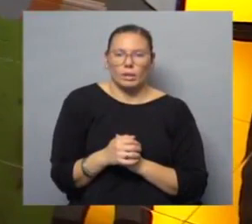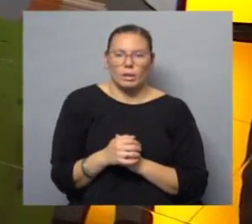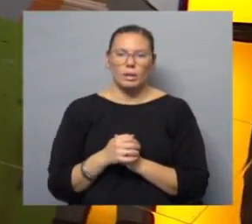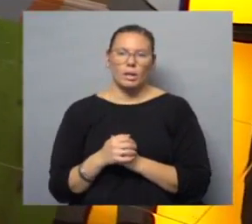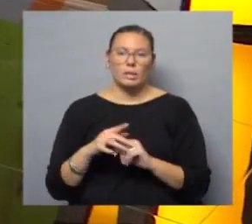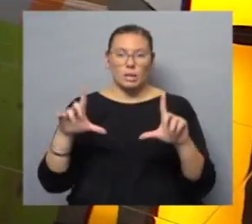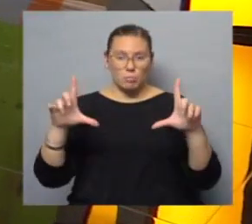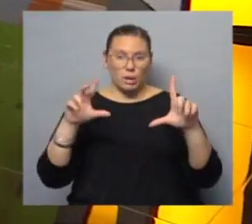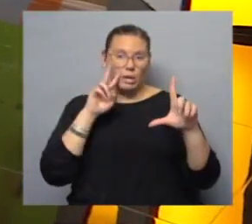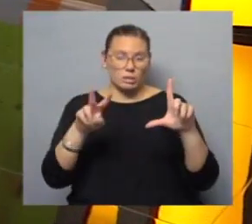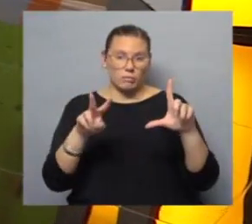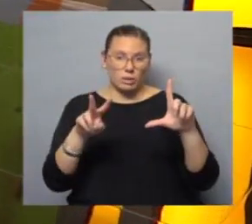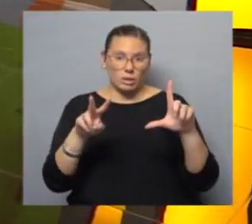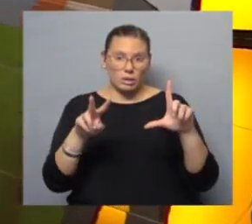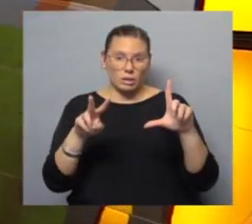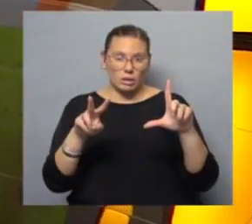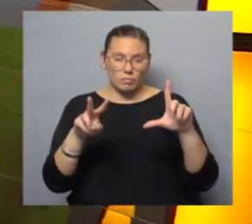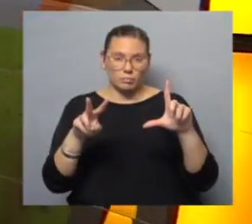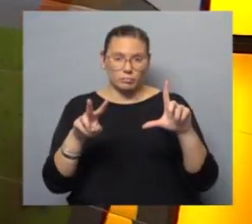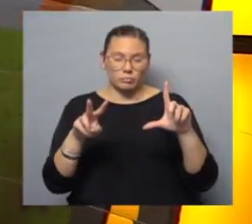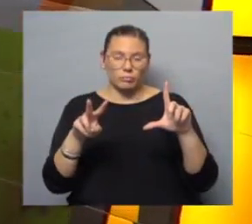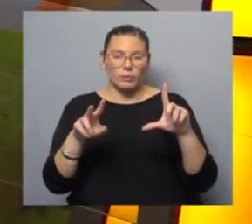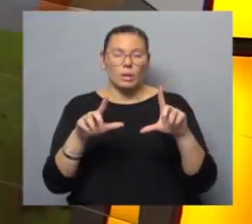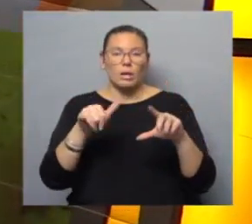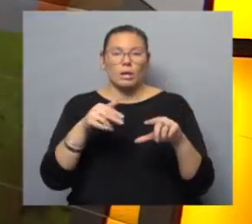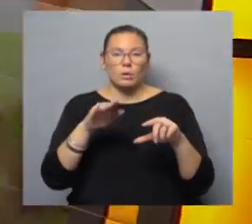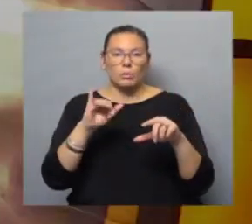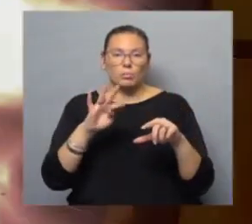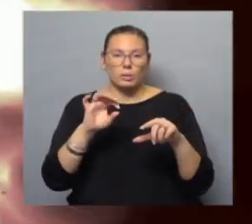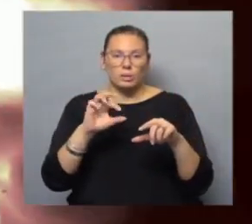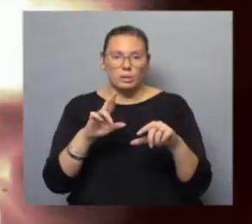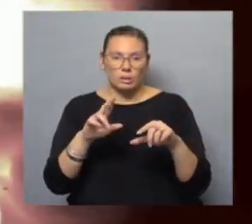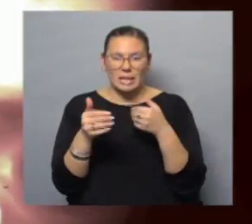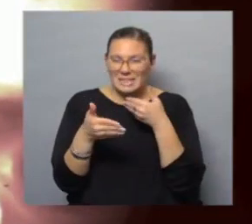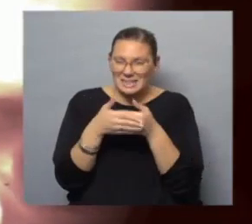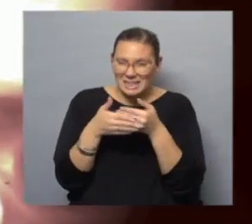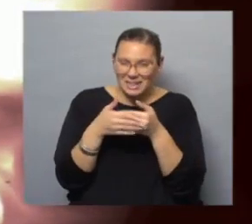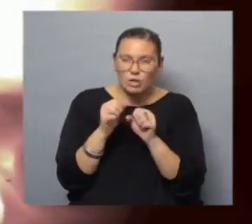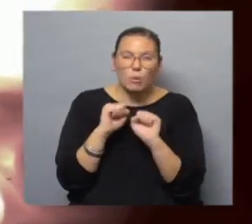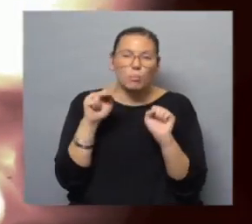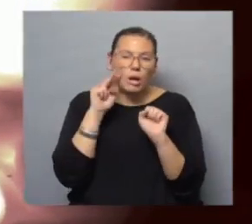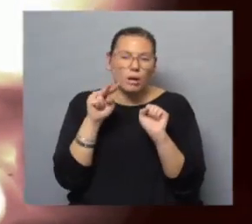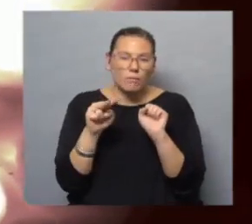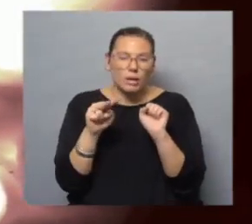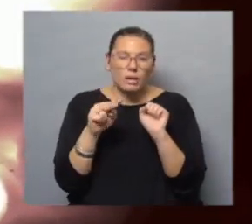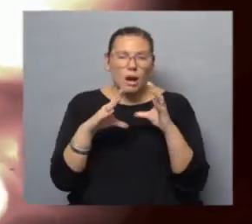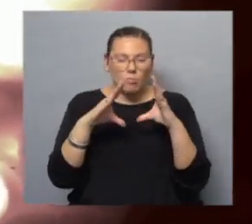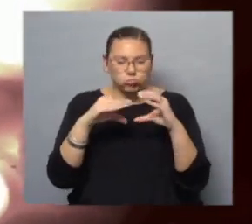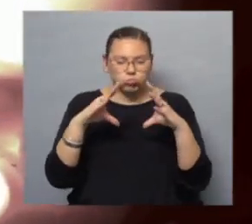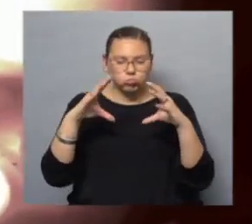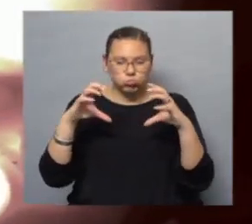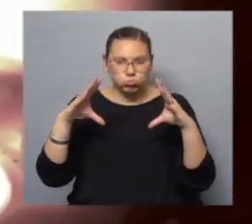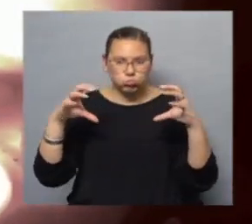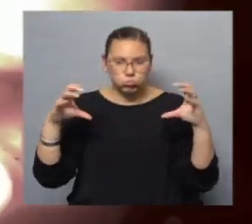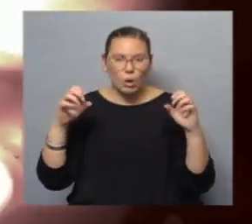de Júpiter, que está Júpiter y sus lunas, ¿no? Exacto. Sí. Y está obtenida en el infrarrojo cercano, uno lo que puede ver es la estructura de las nubes. Uno puede